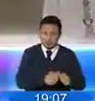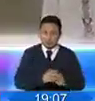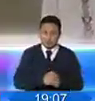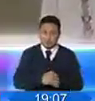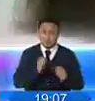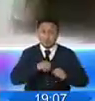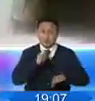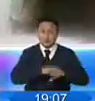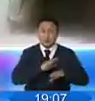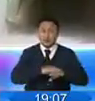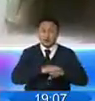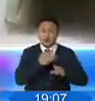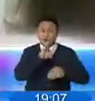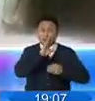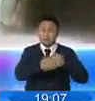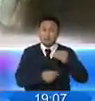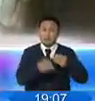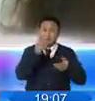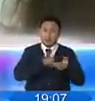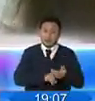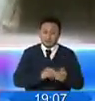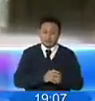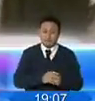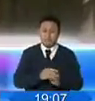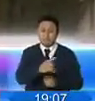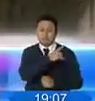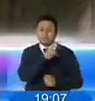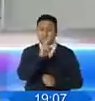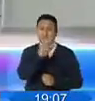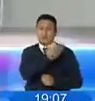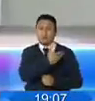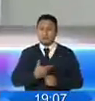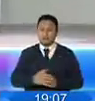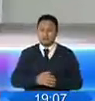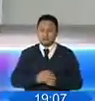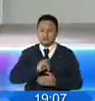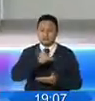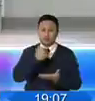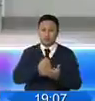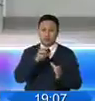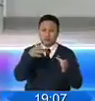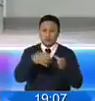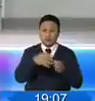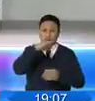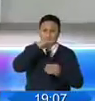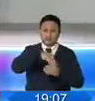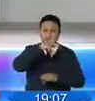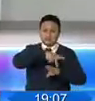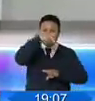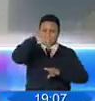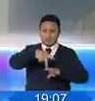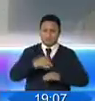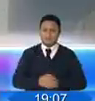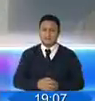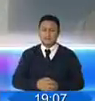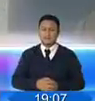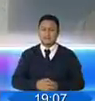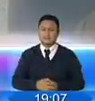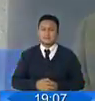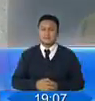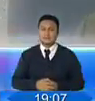es acumulativa, como explica Francisco Yepes, vicepresidente de la Junta Provincial Electoral de Pichincha. Las